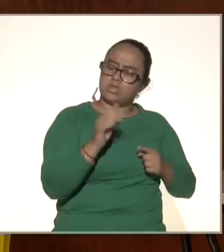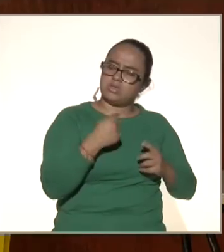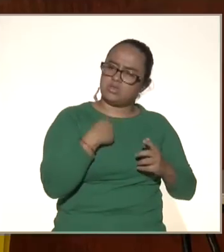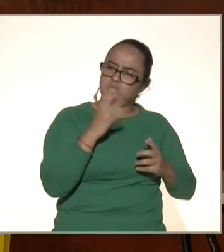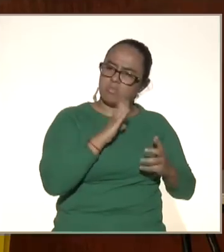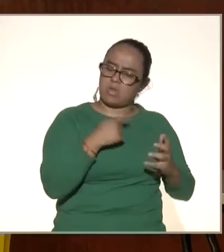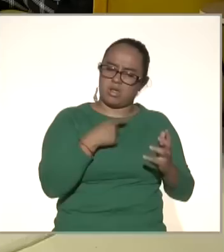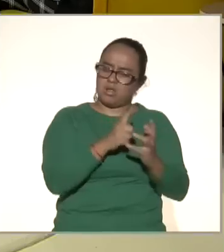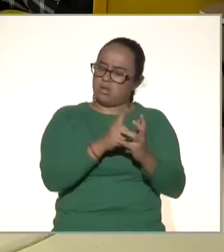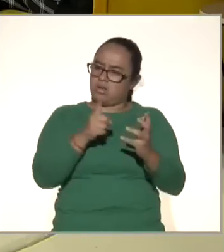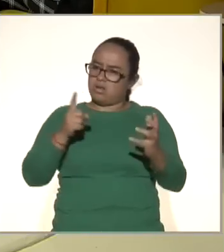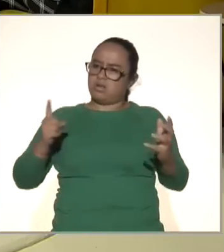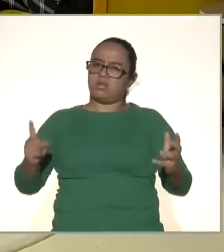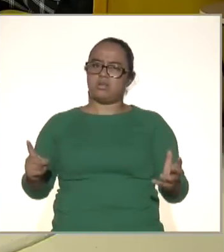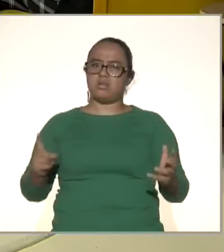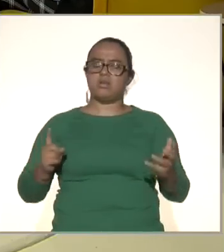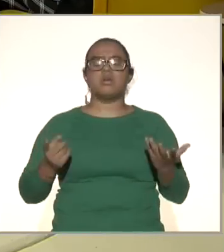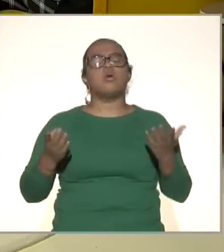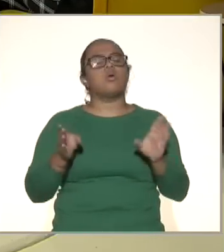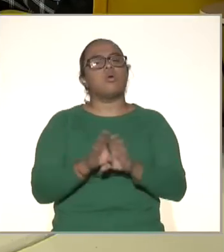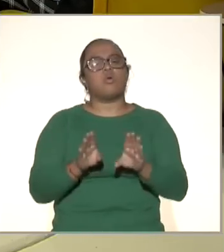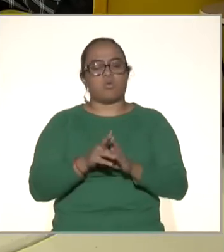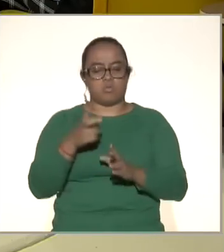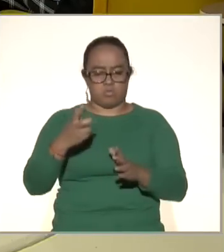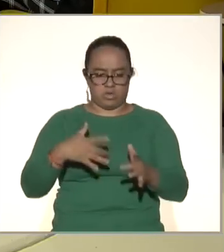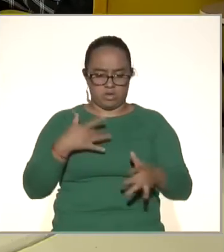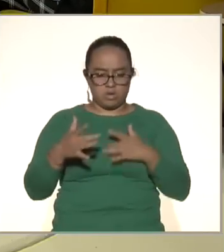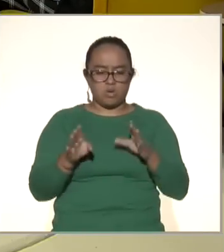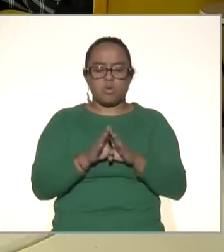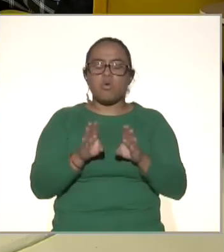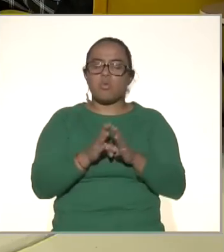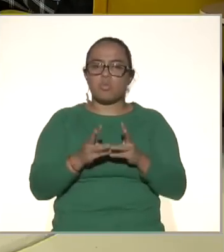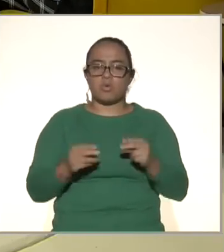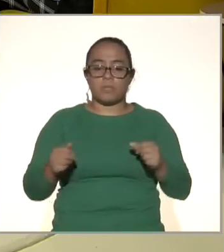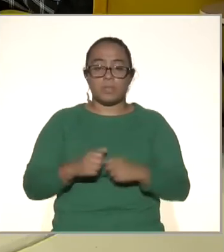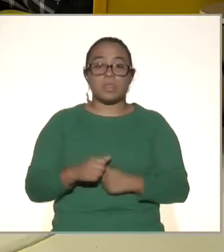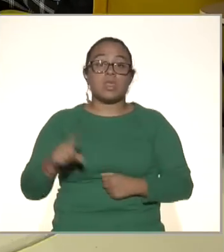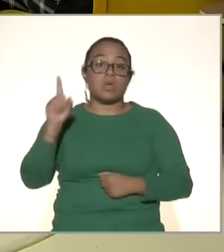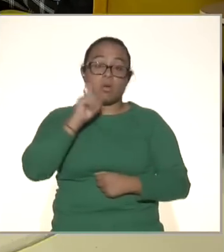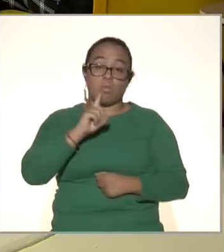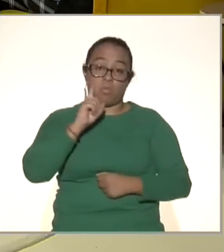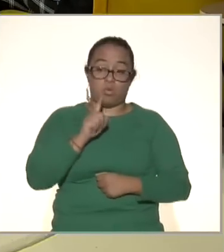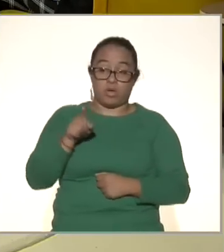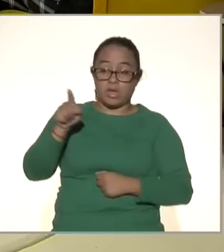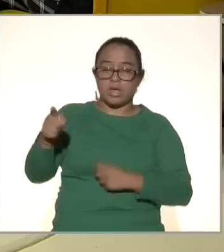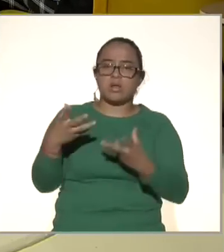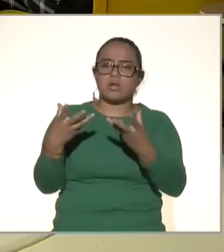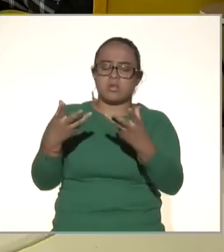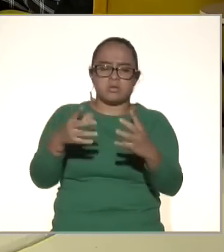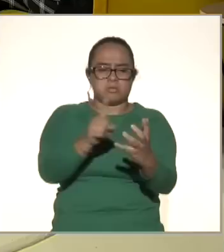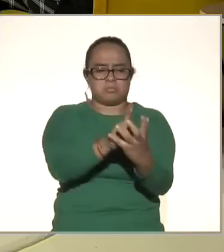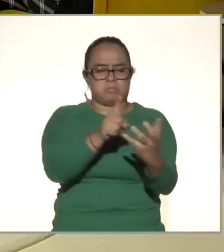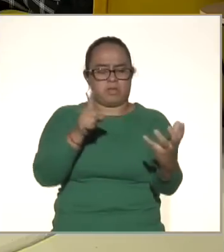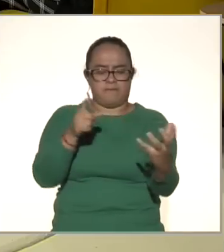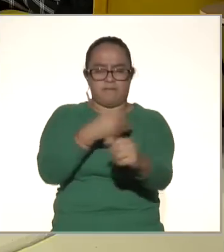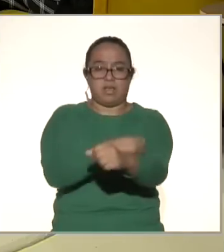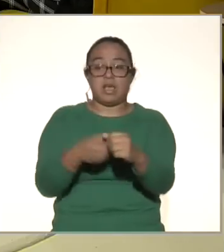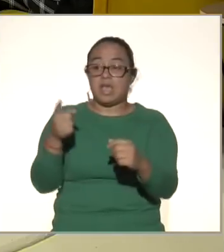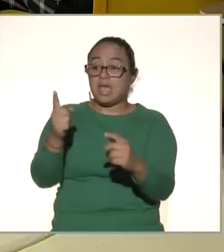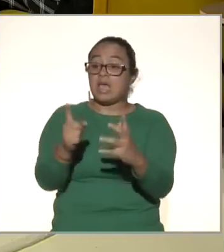yo. ¿Cómo lidias con ese tipo de emociones? Pero aquí ella se aísla con su familia. Ella no se aísla